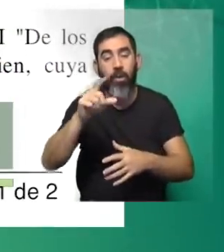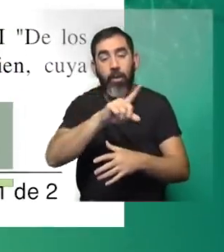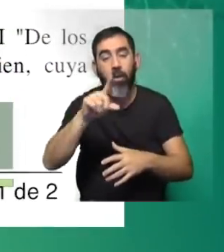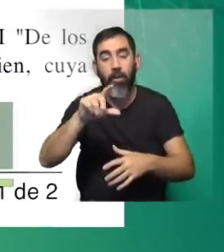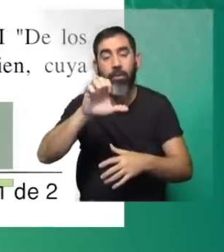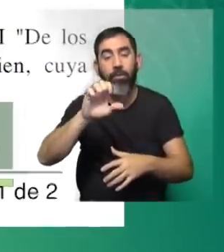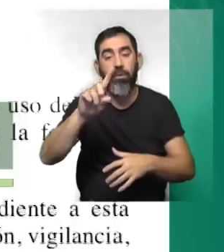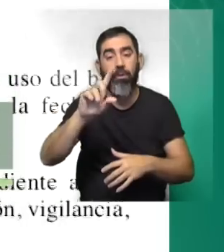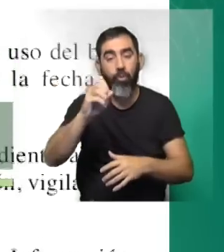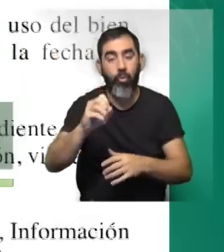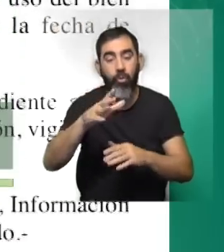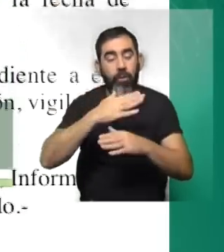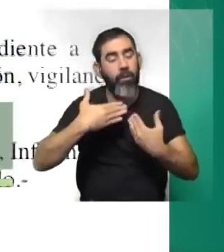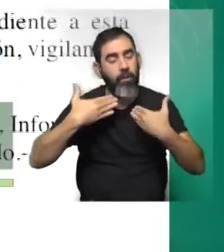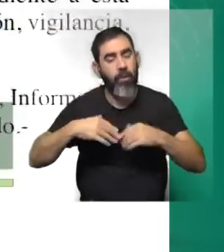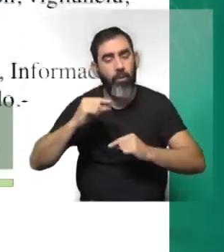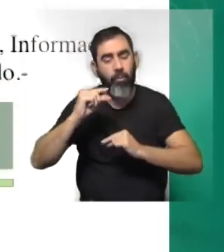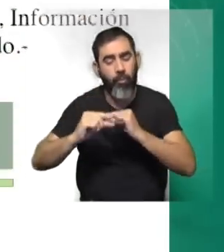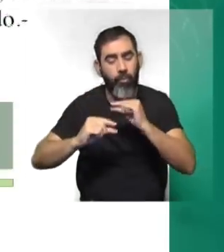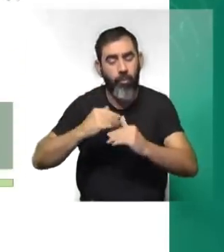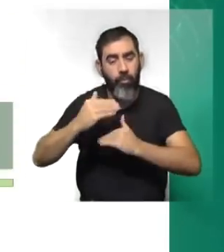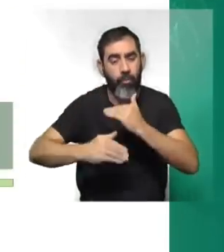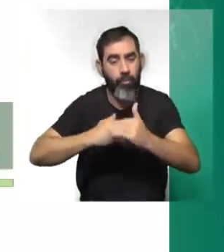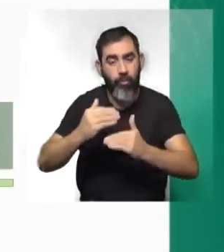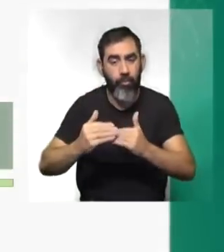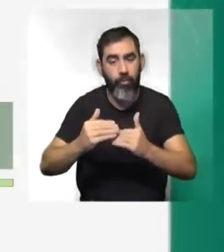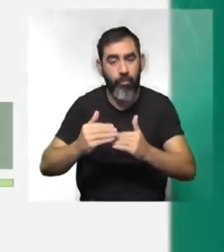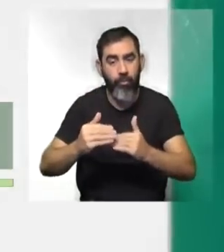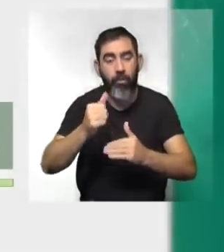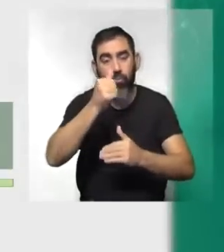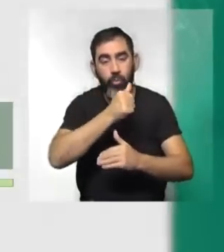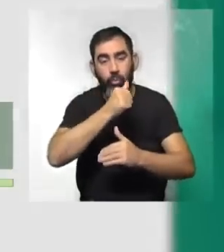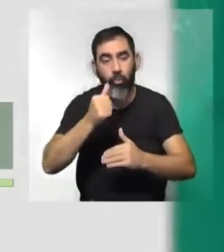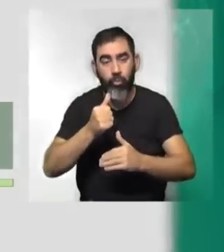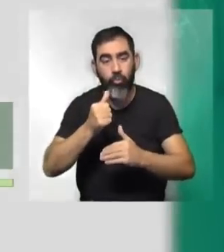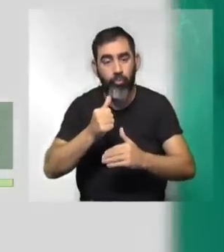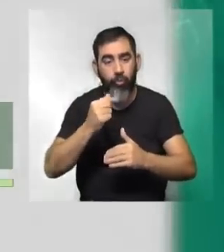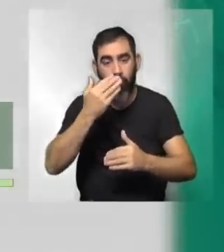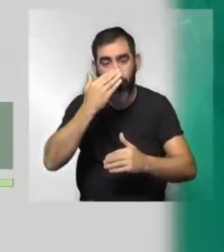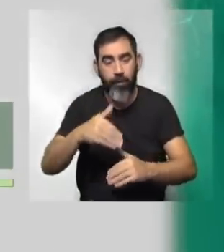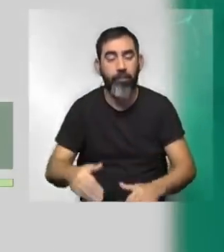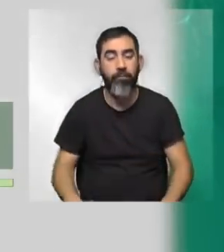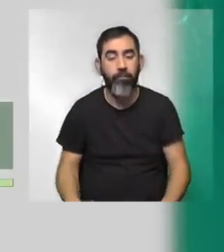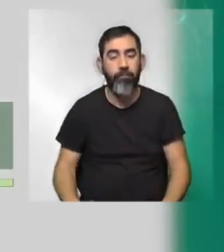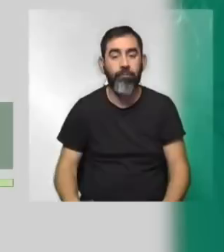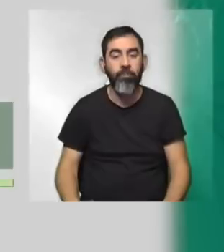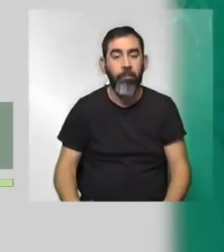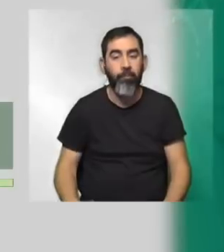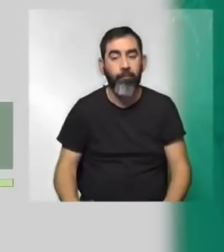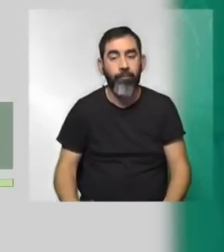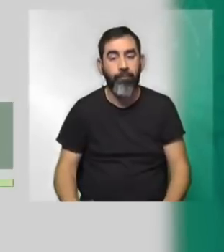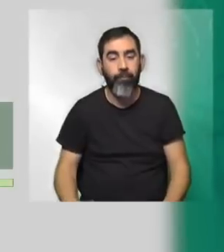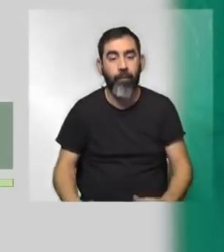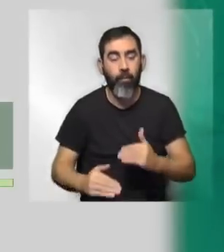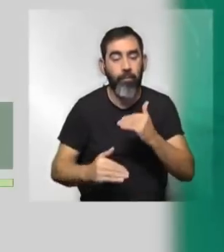queden tranquilos que ahora vamos a ir instrumentando las medidas para llegar a la solución que todos pretendían estamos en proceso para